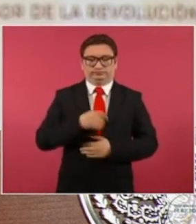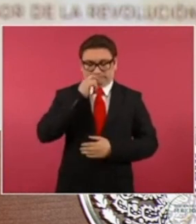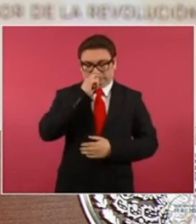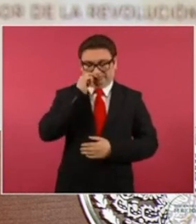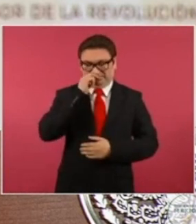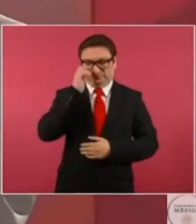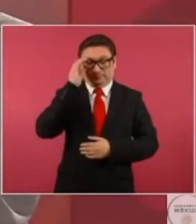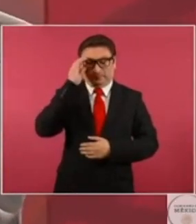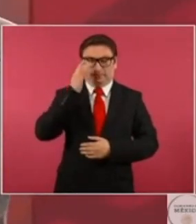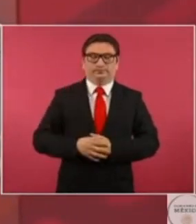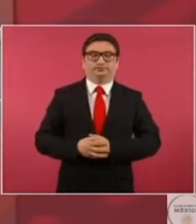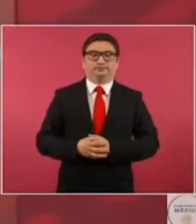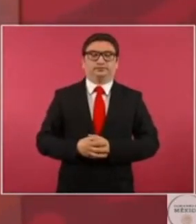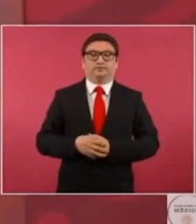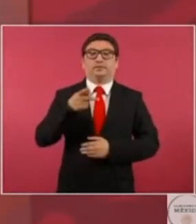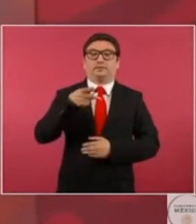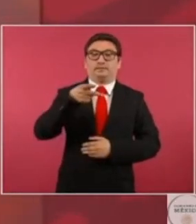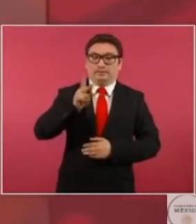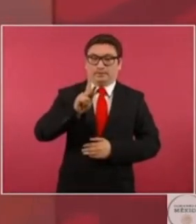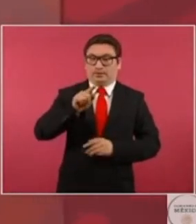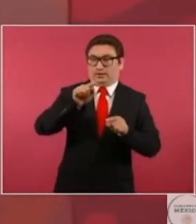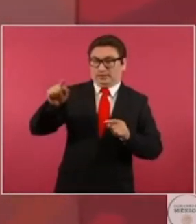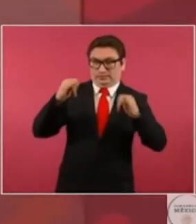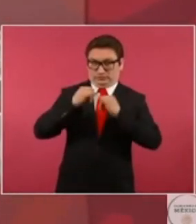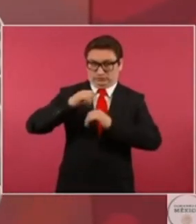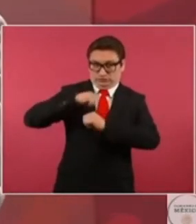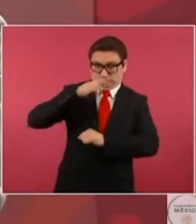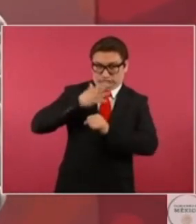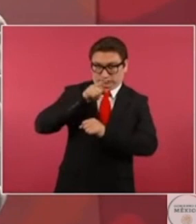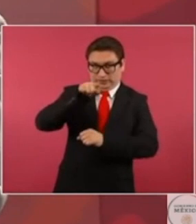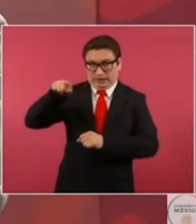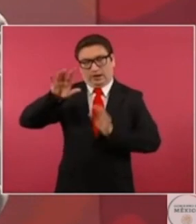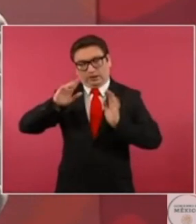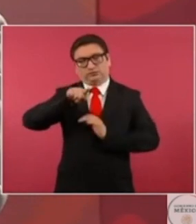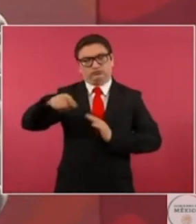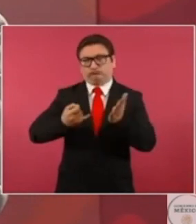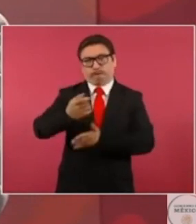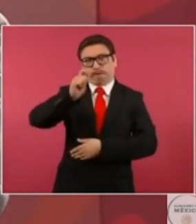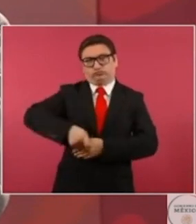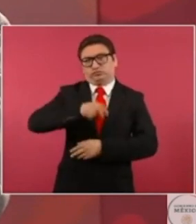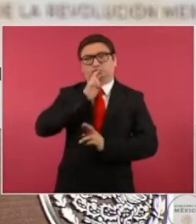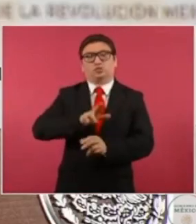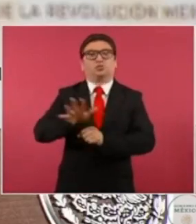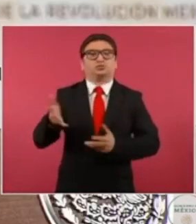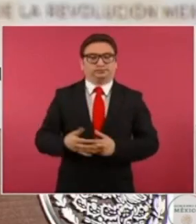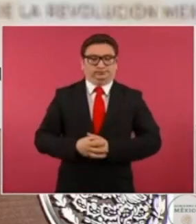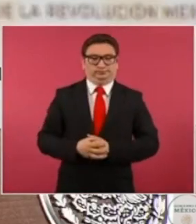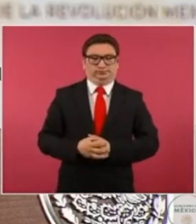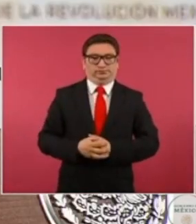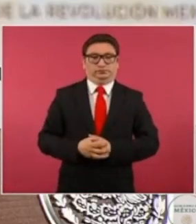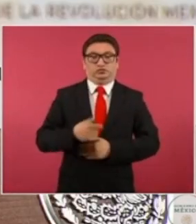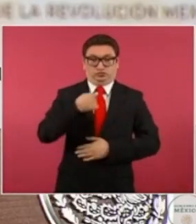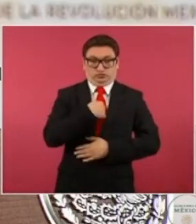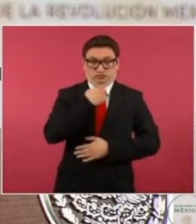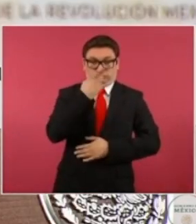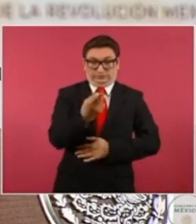pero van a ser las instancias correspondientes las que van a decidir a resolver. Hablo de